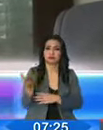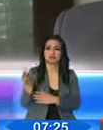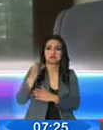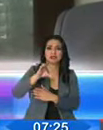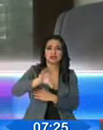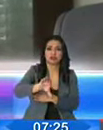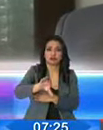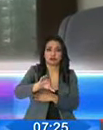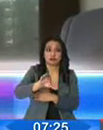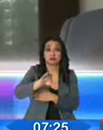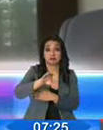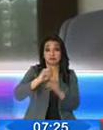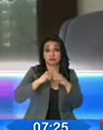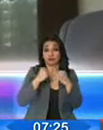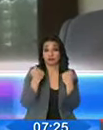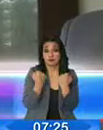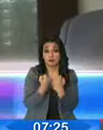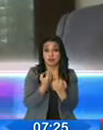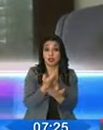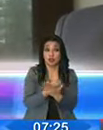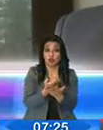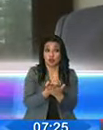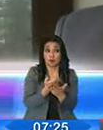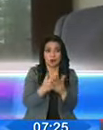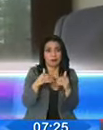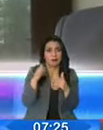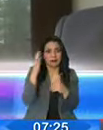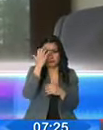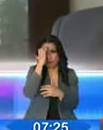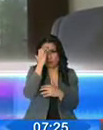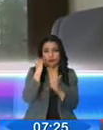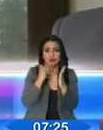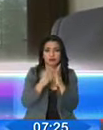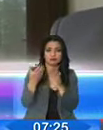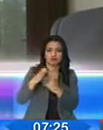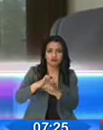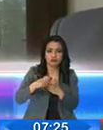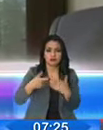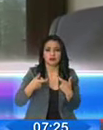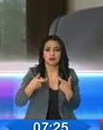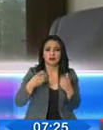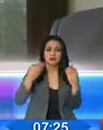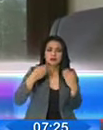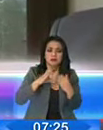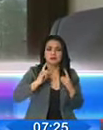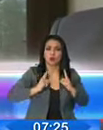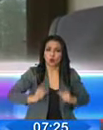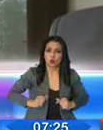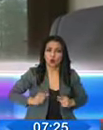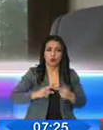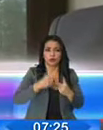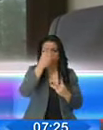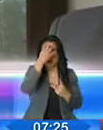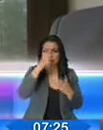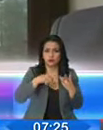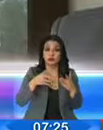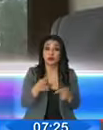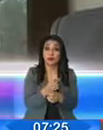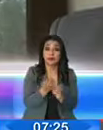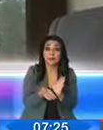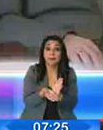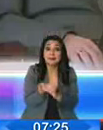en la parte socioeconómica al colegio, que es la parte de inversión en salud, educación y seguridad, más bien ha habido un